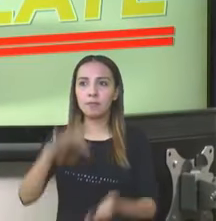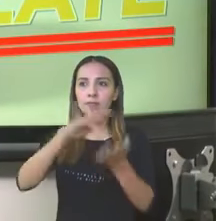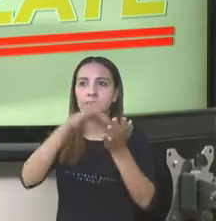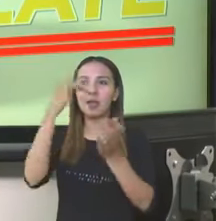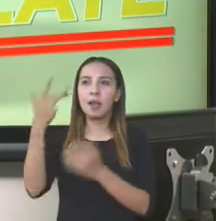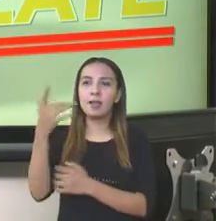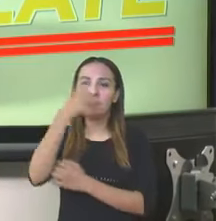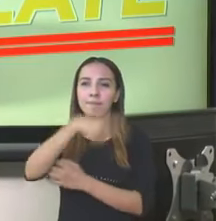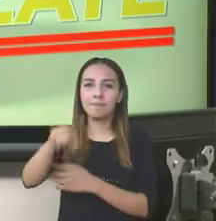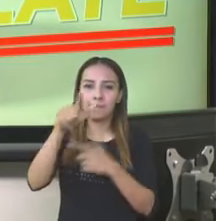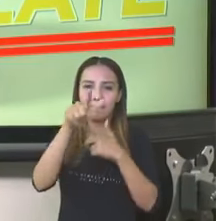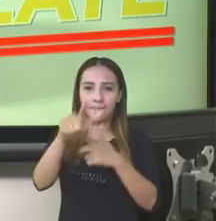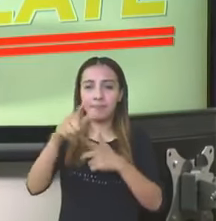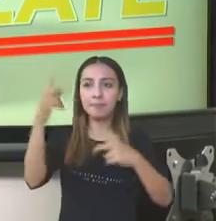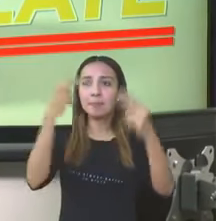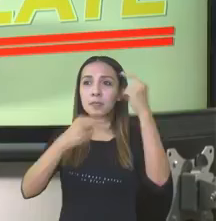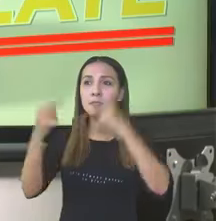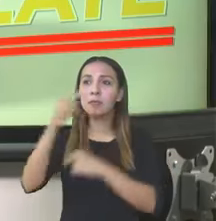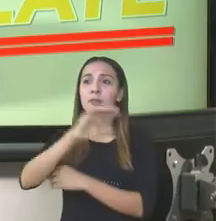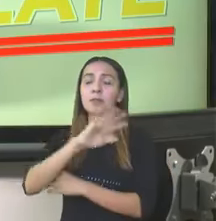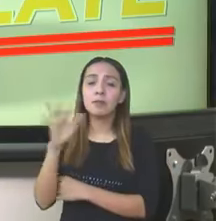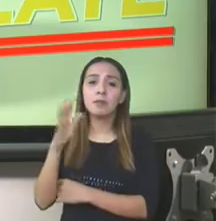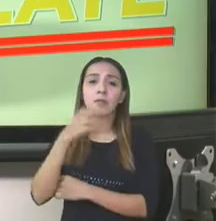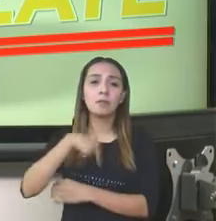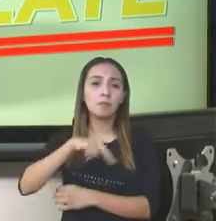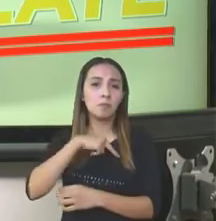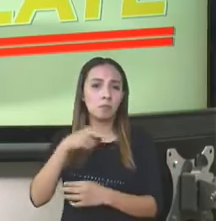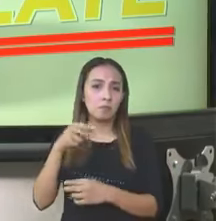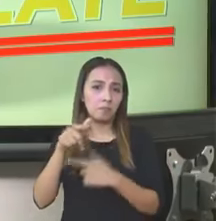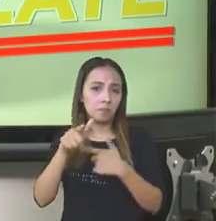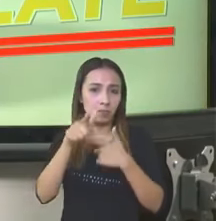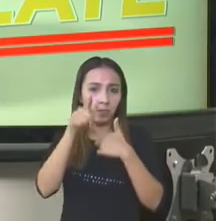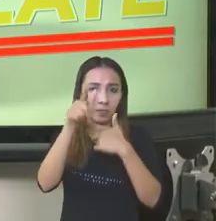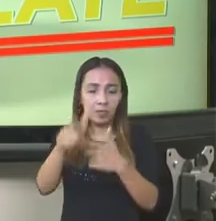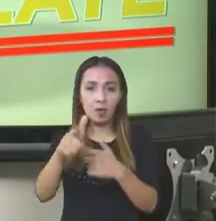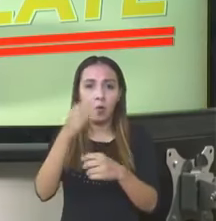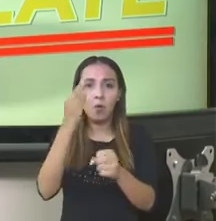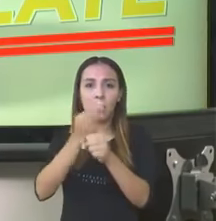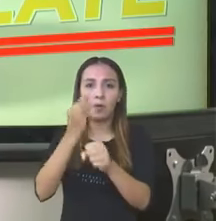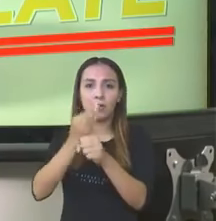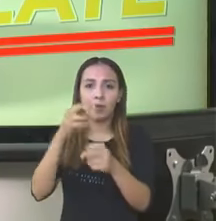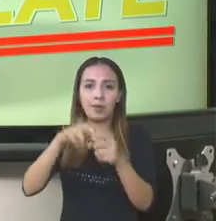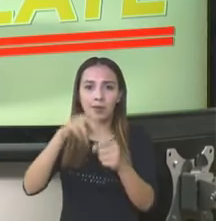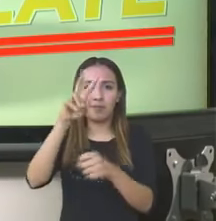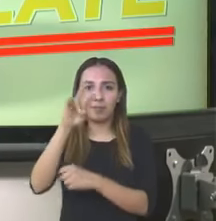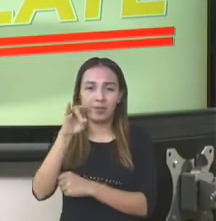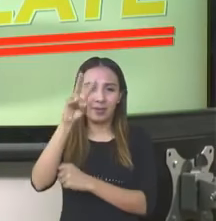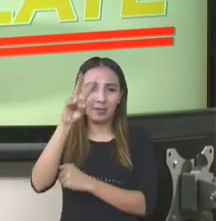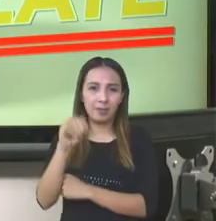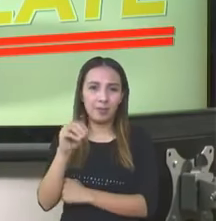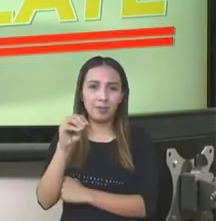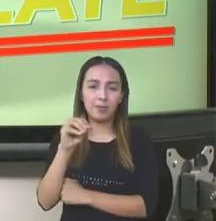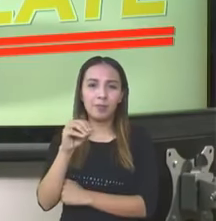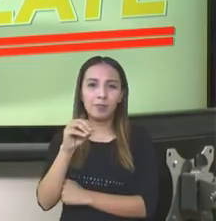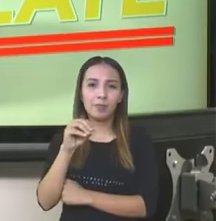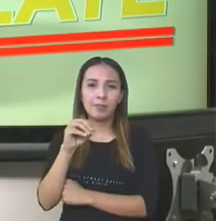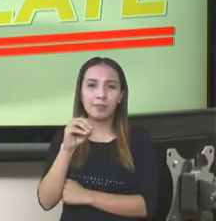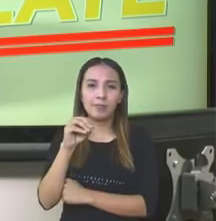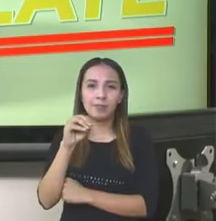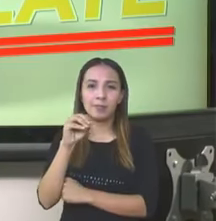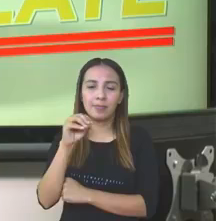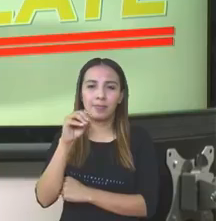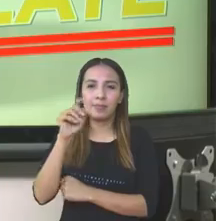Gracias por continuar. Bueno, regresamos, seguimos nosotros ahorita en esta transmisión en vivo del Centro